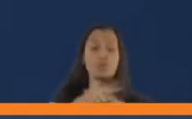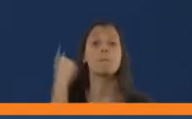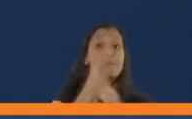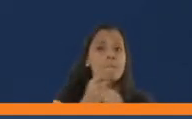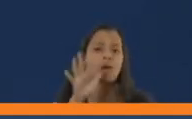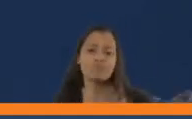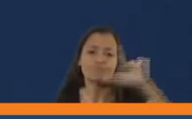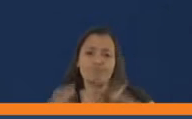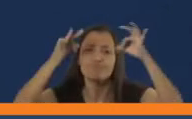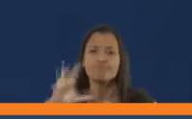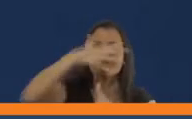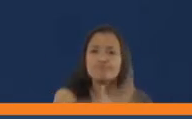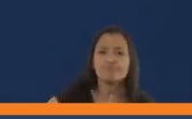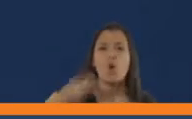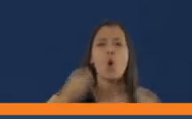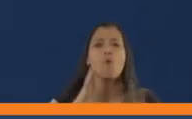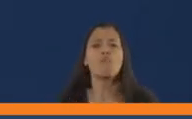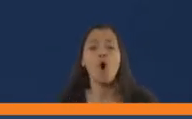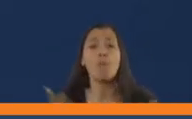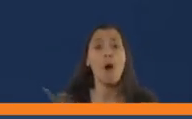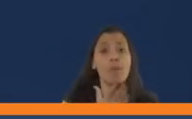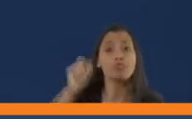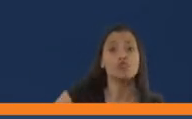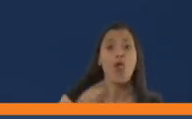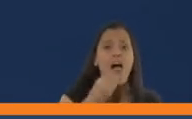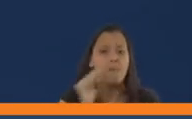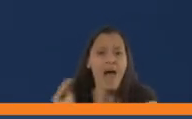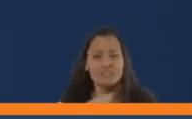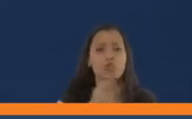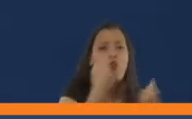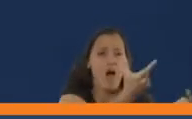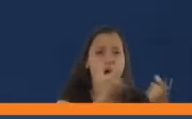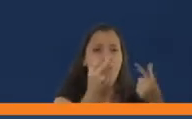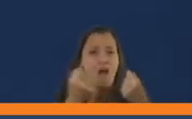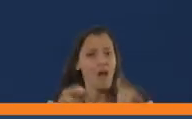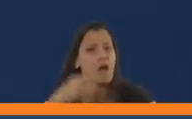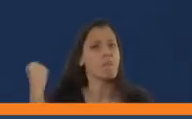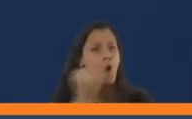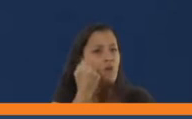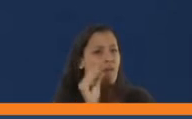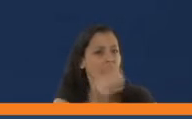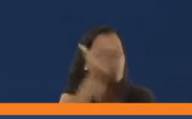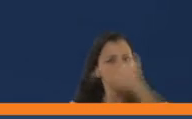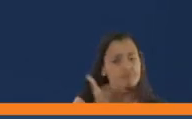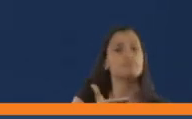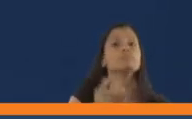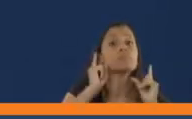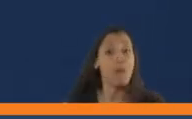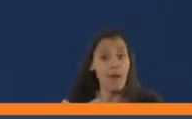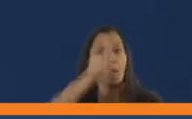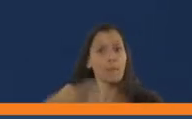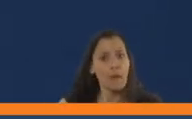continentalmente la producción de alimentos alimentos y proteínas y desarrollaremos